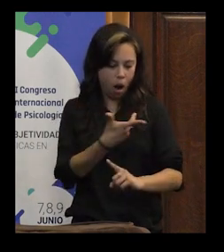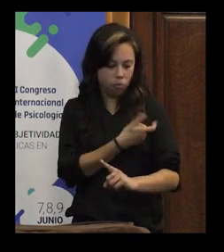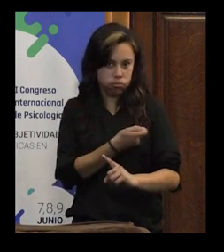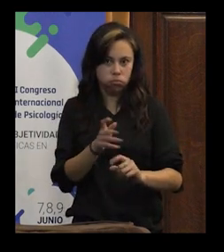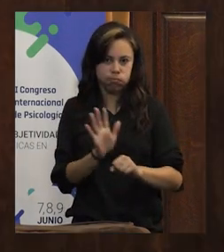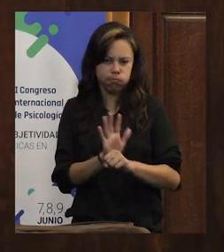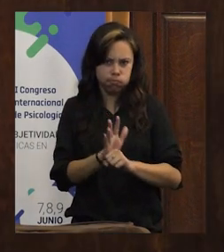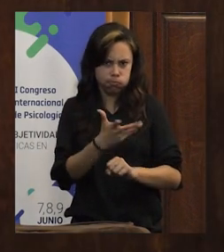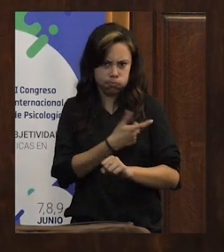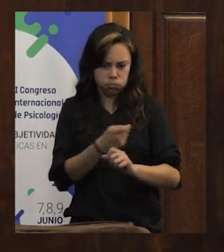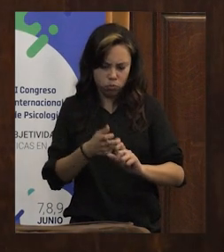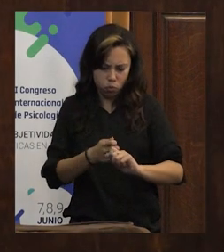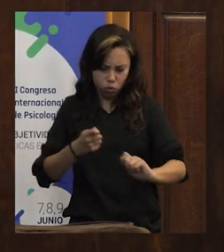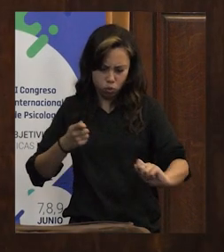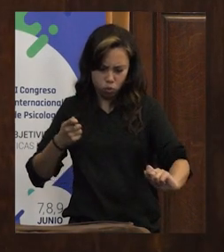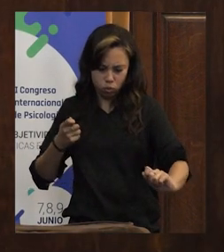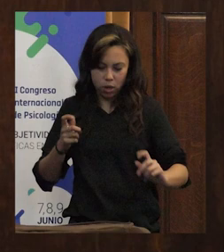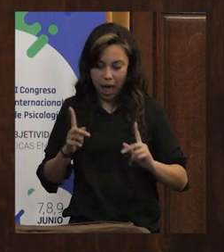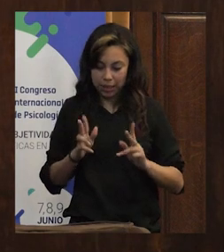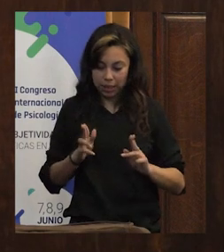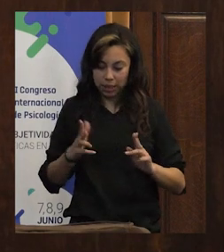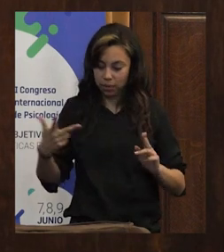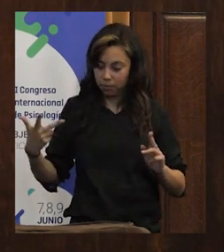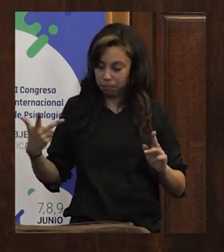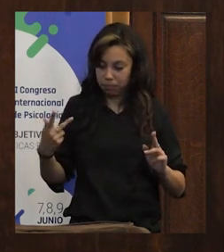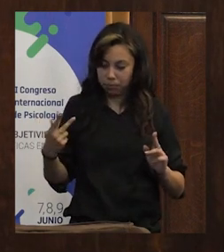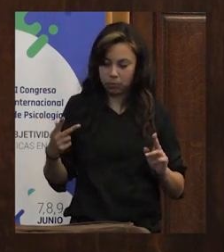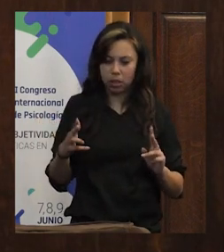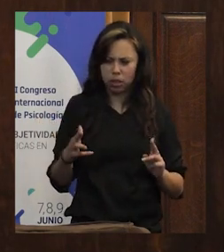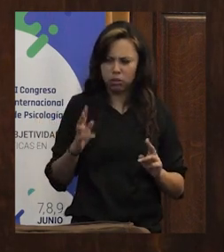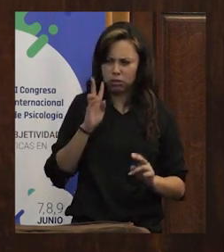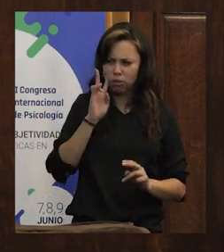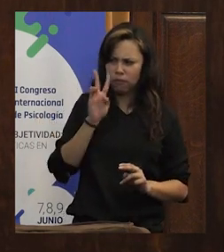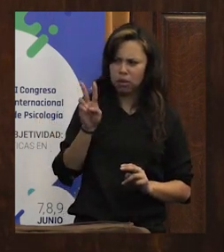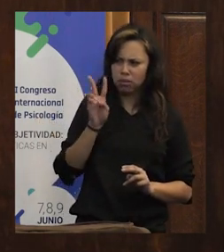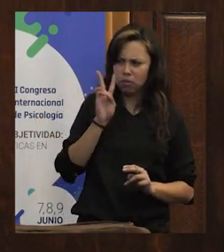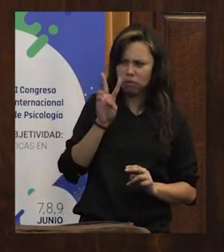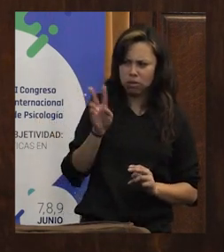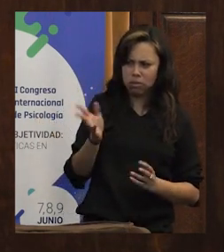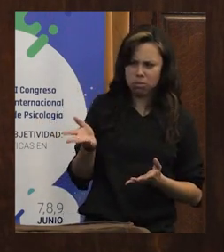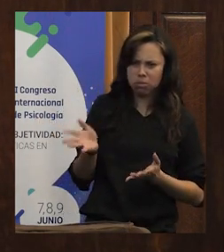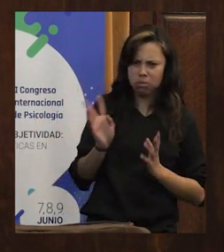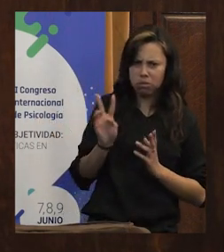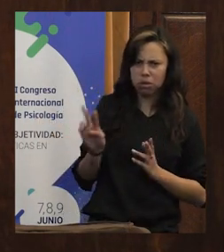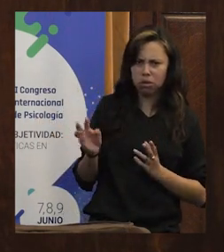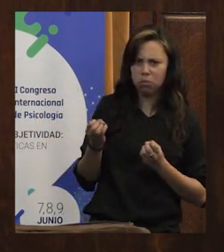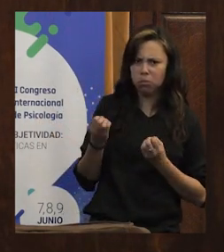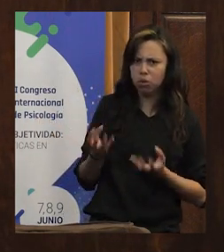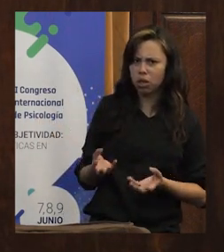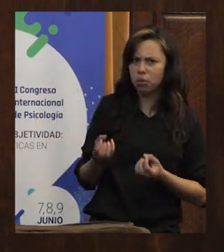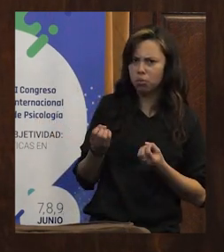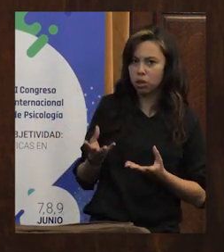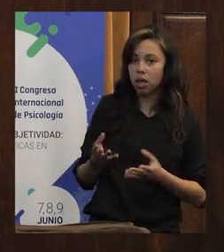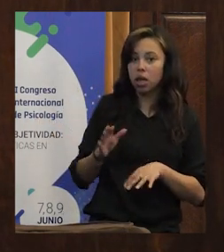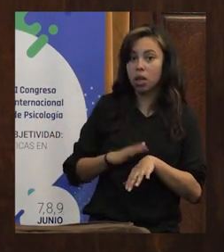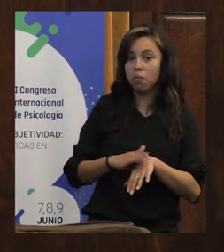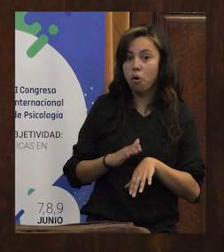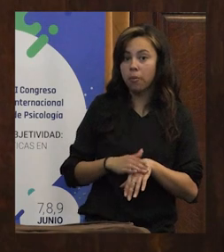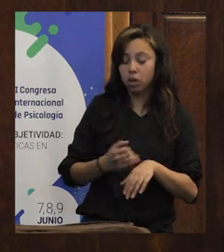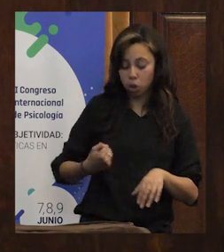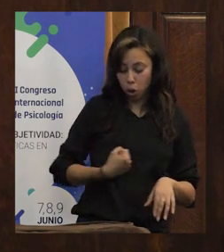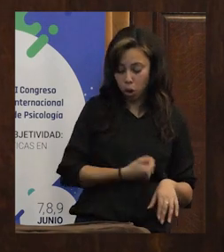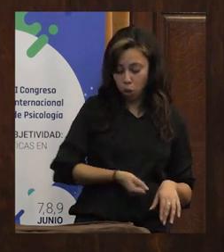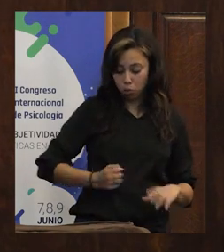bien, porque sabemos que un pequeño porcentaje de mujeres sufre un aborto espontáneo